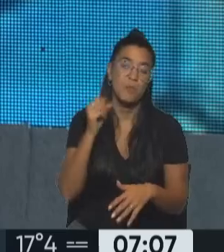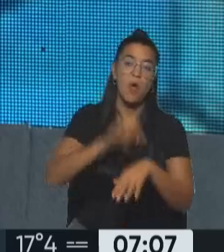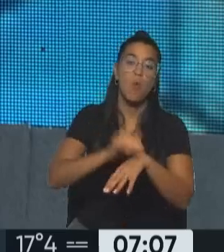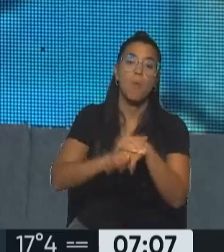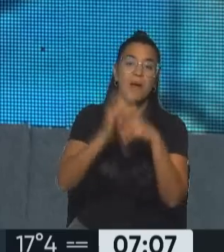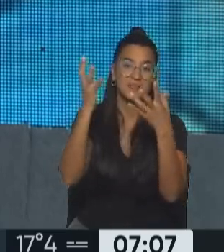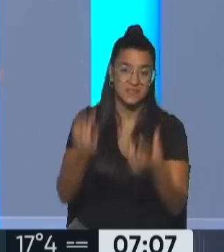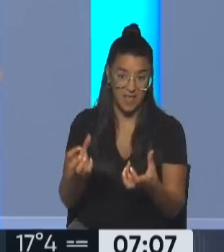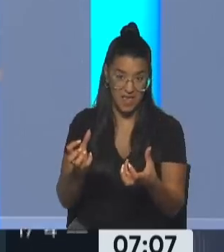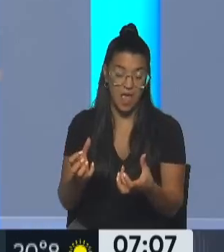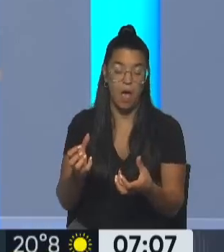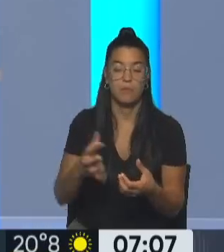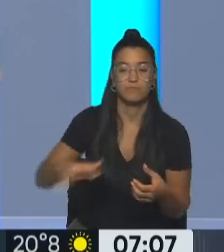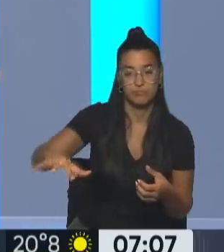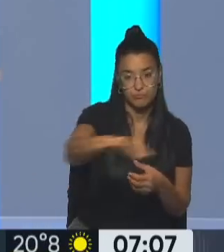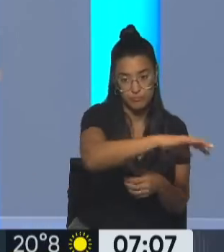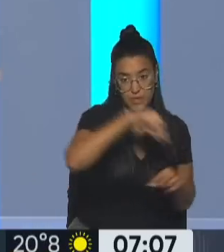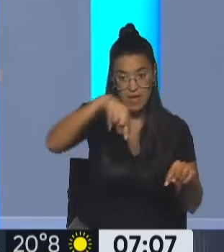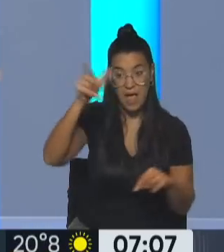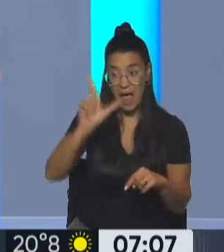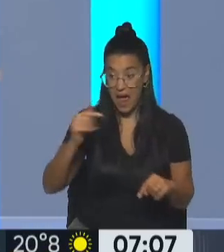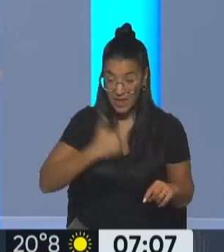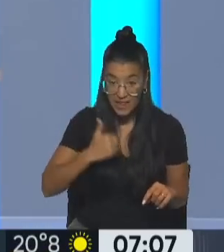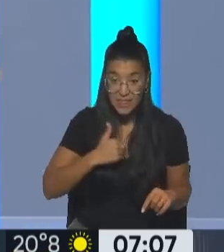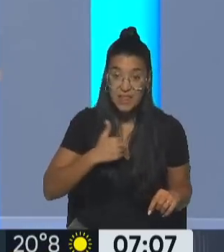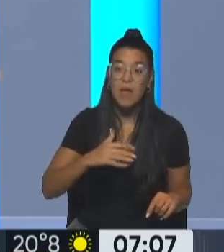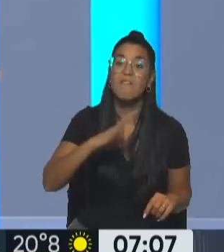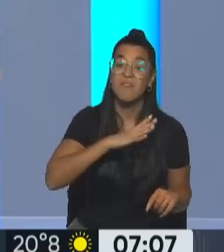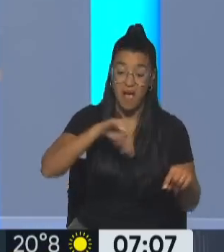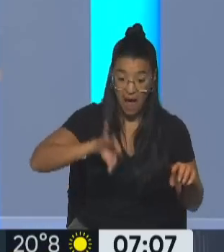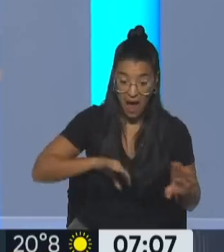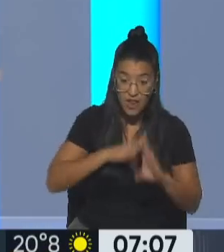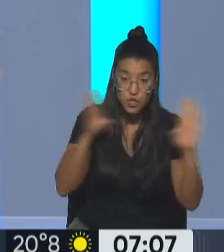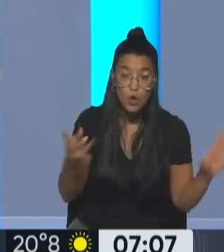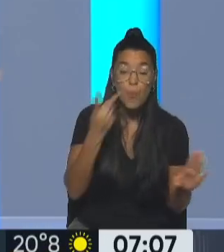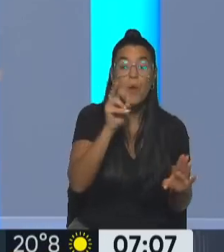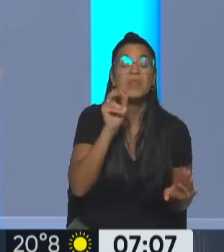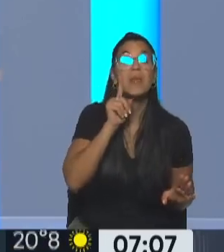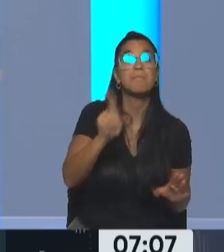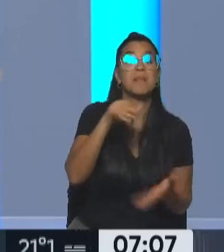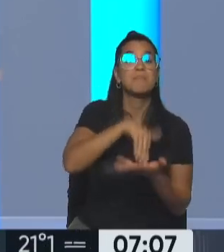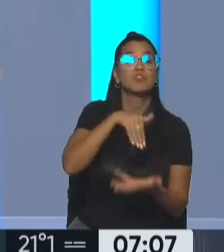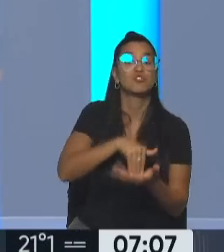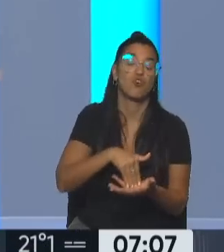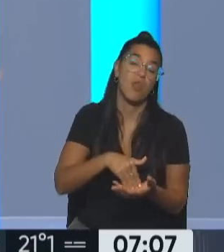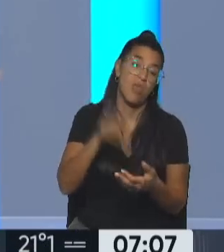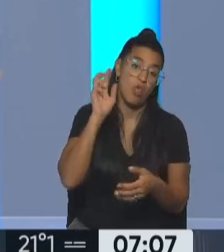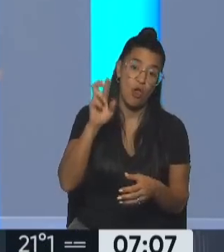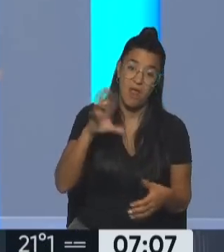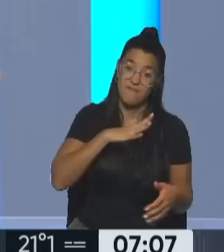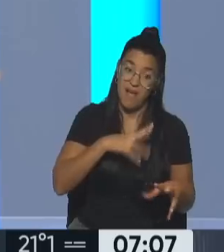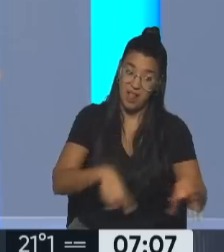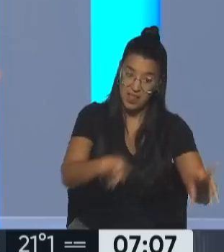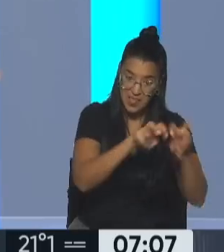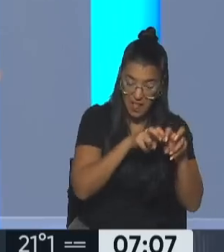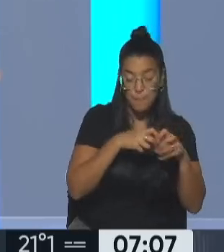sí la sequía genera que en la Argentina falten este año casi 20 mil millones de dólares en el peor escenario Por